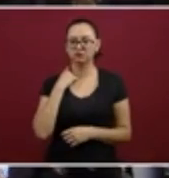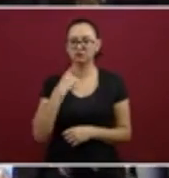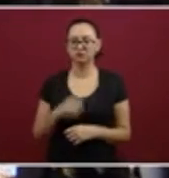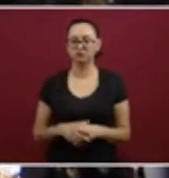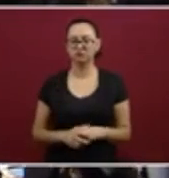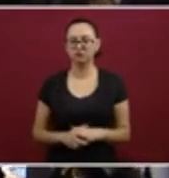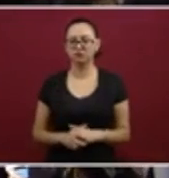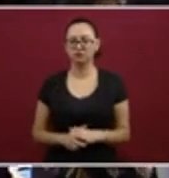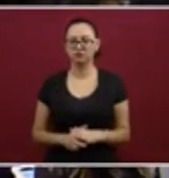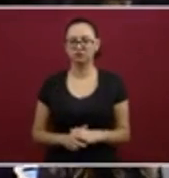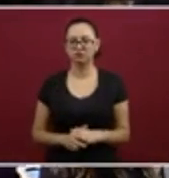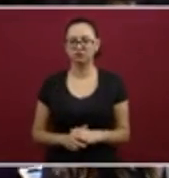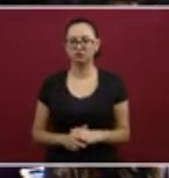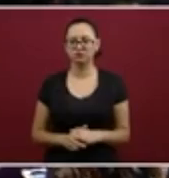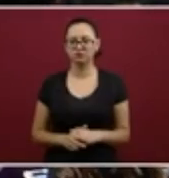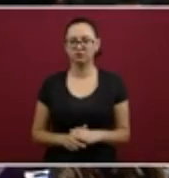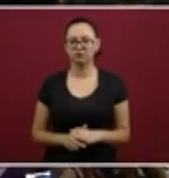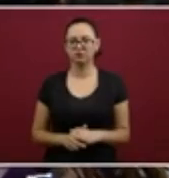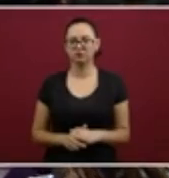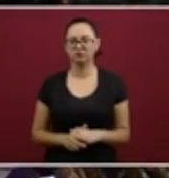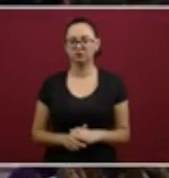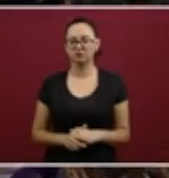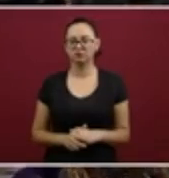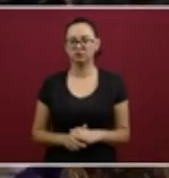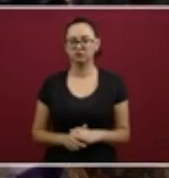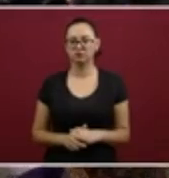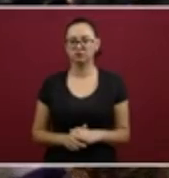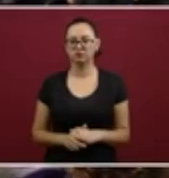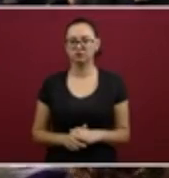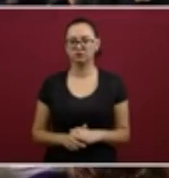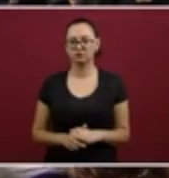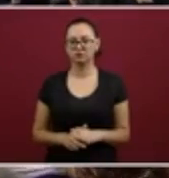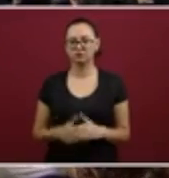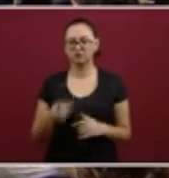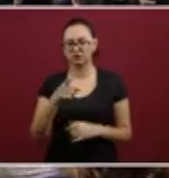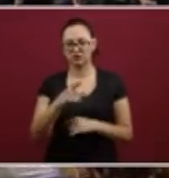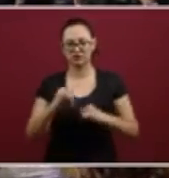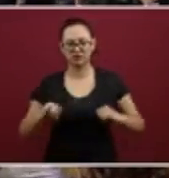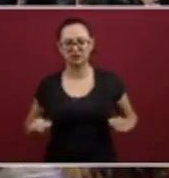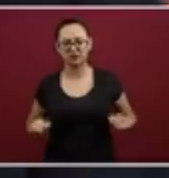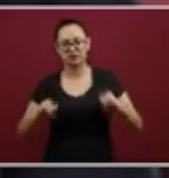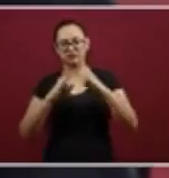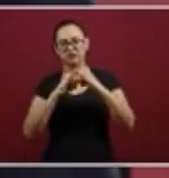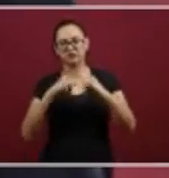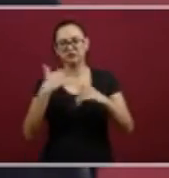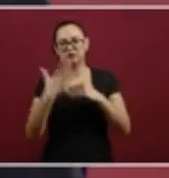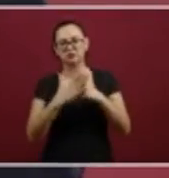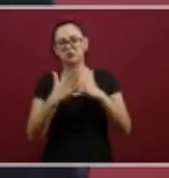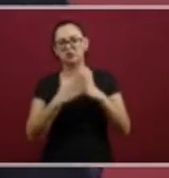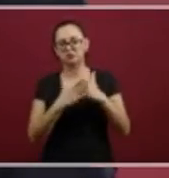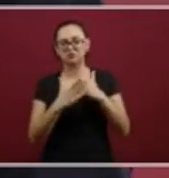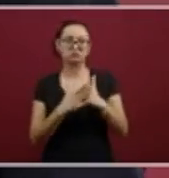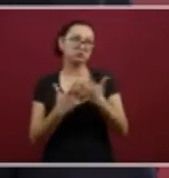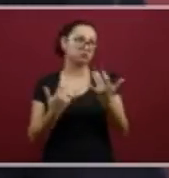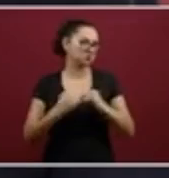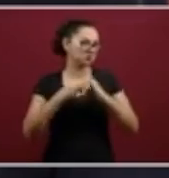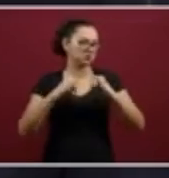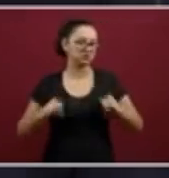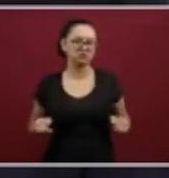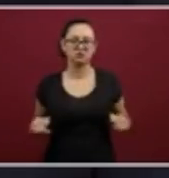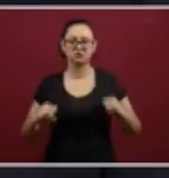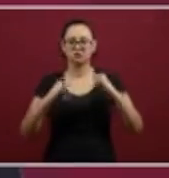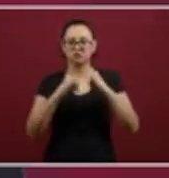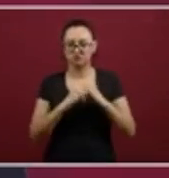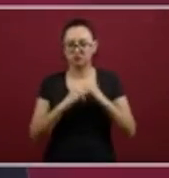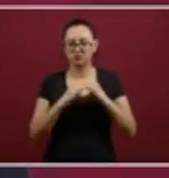Es pues el organismo para el manejo del sistema de universidades públicas Benito